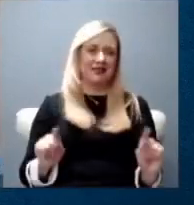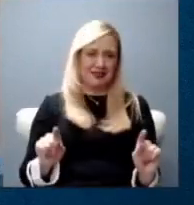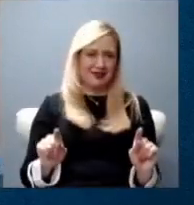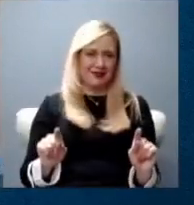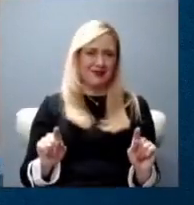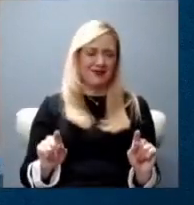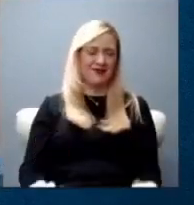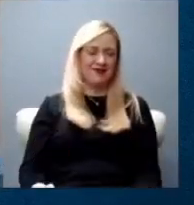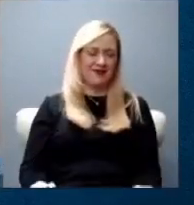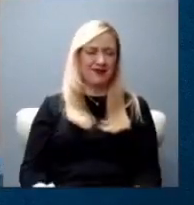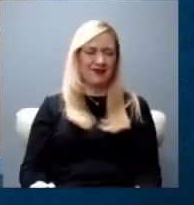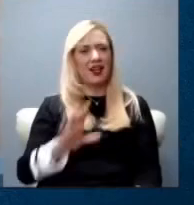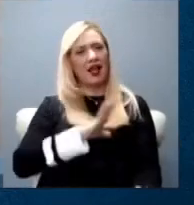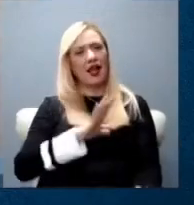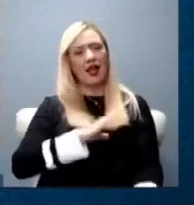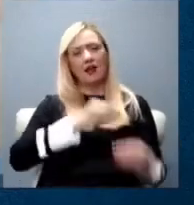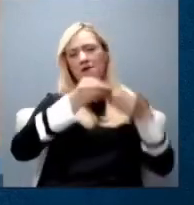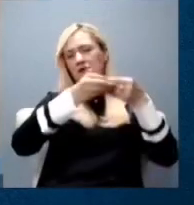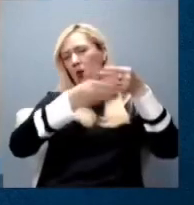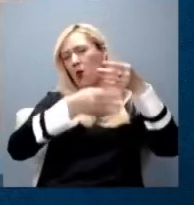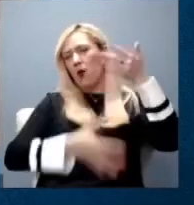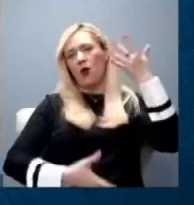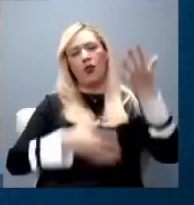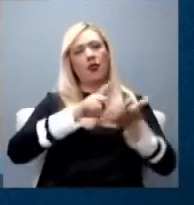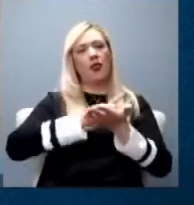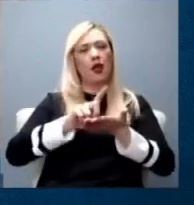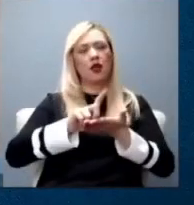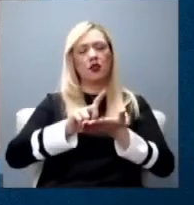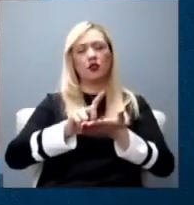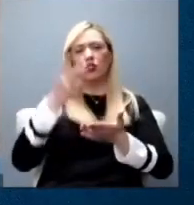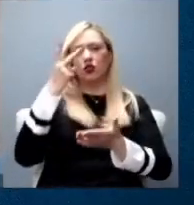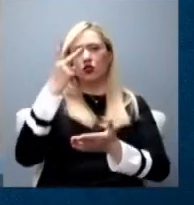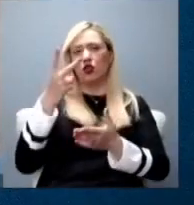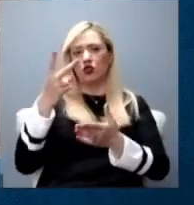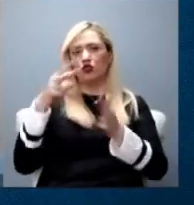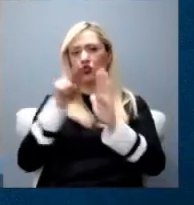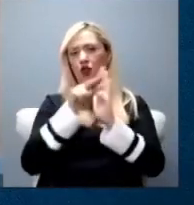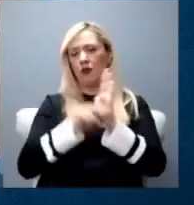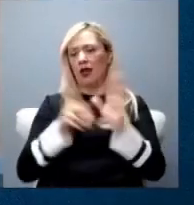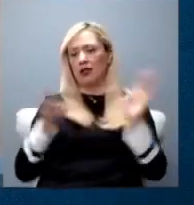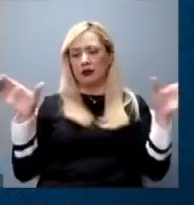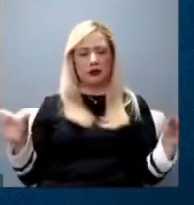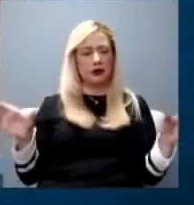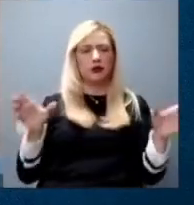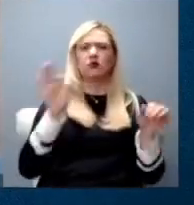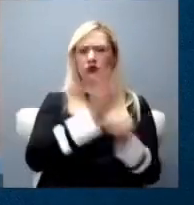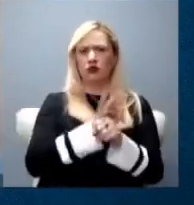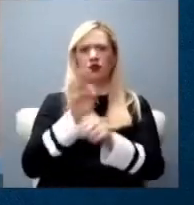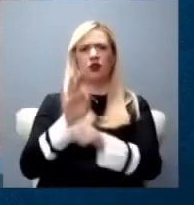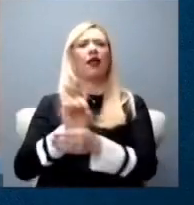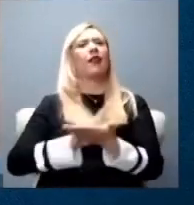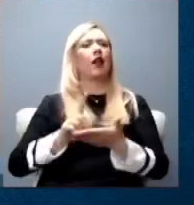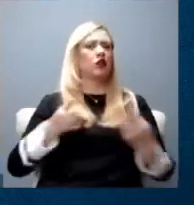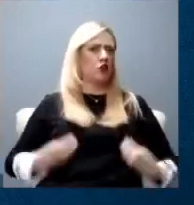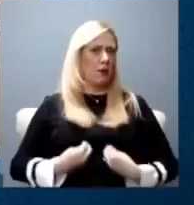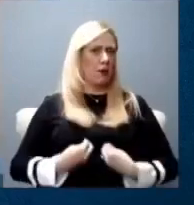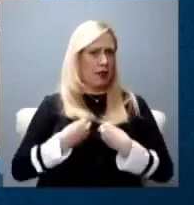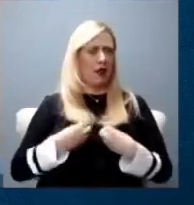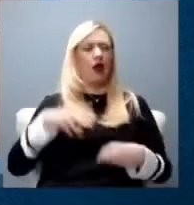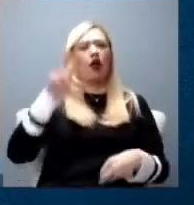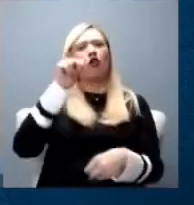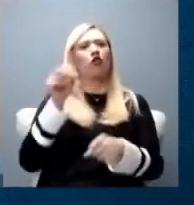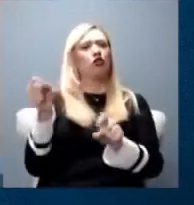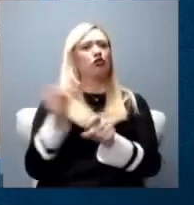serie de derechos que ambos grupos de normas protegen, ¿verdad? Como les decía, el derecho a la vida, el derecho a no ser torturado,